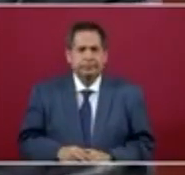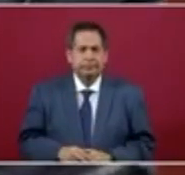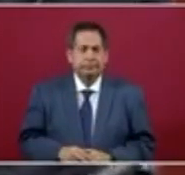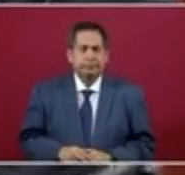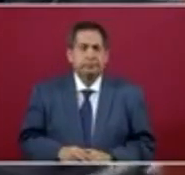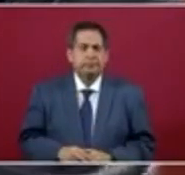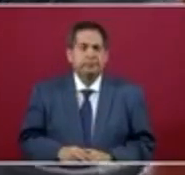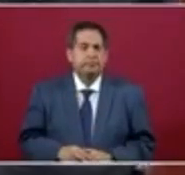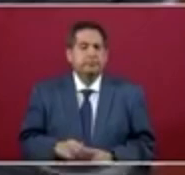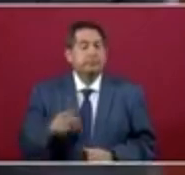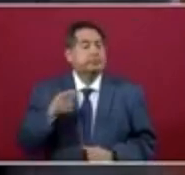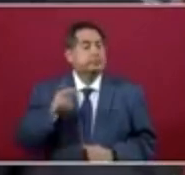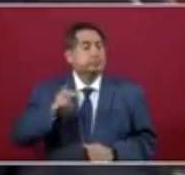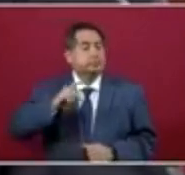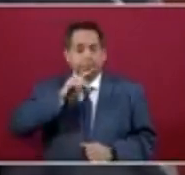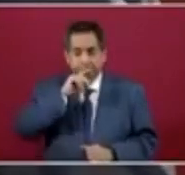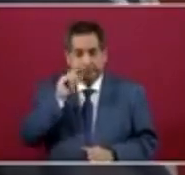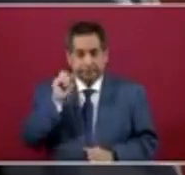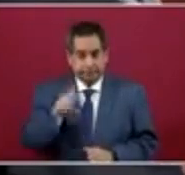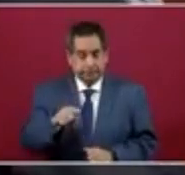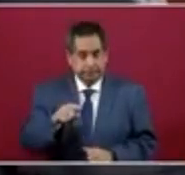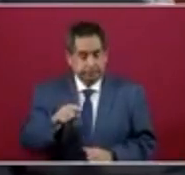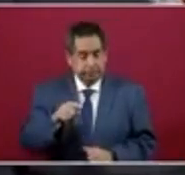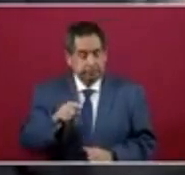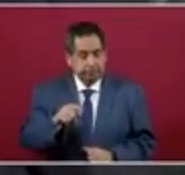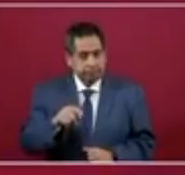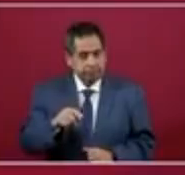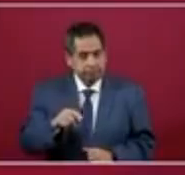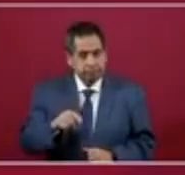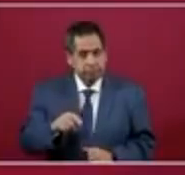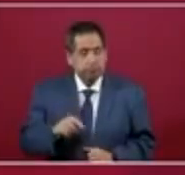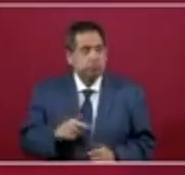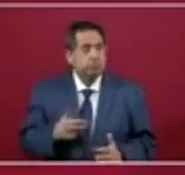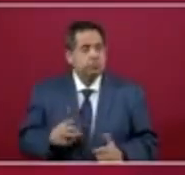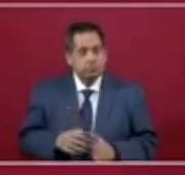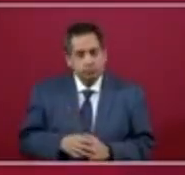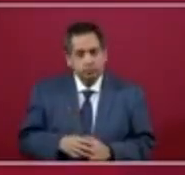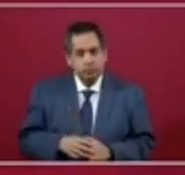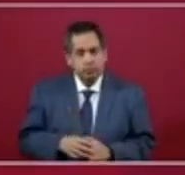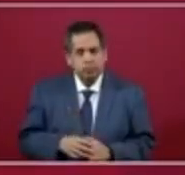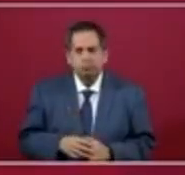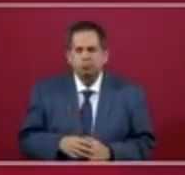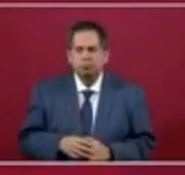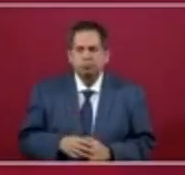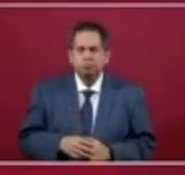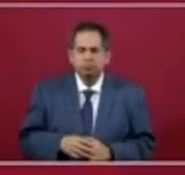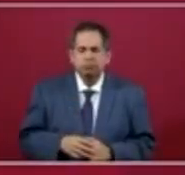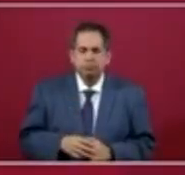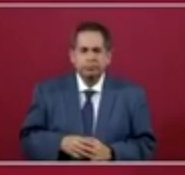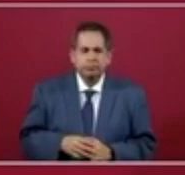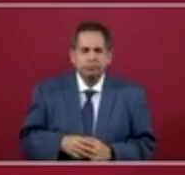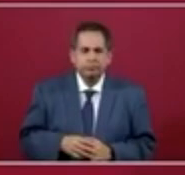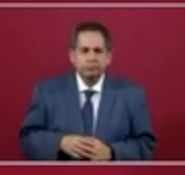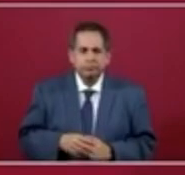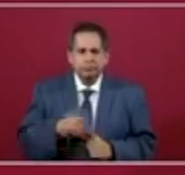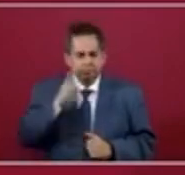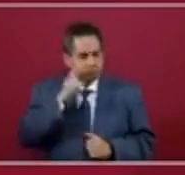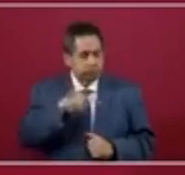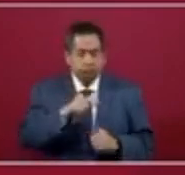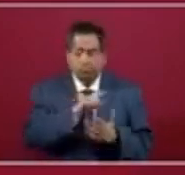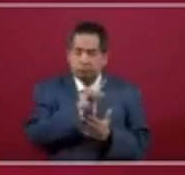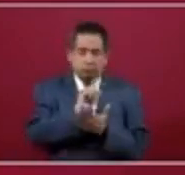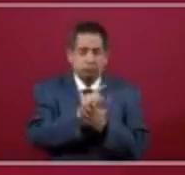pero que al mismo tiempo vamos a que se aplique la